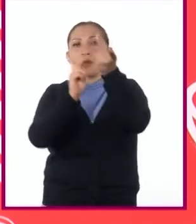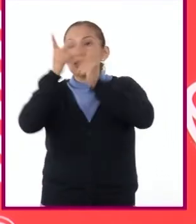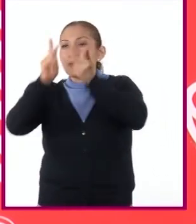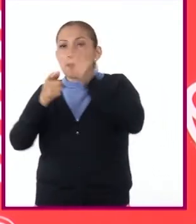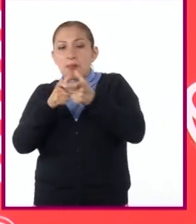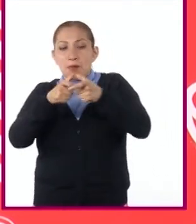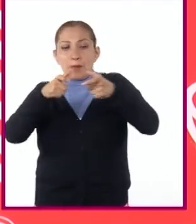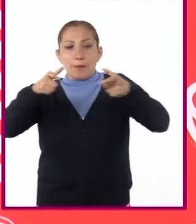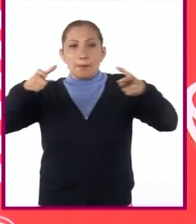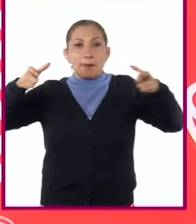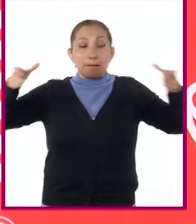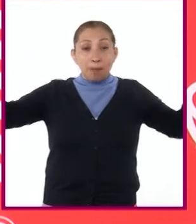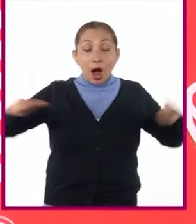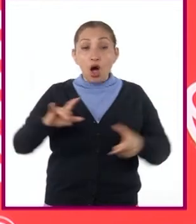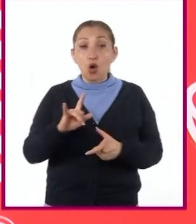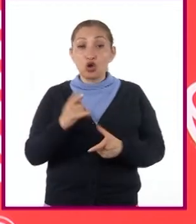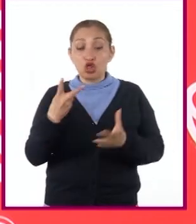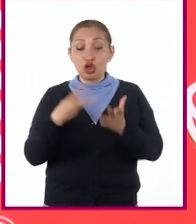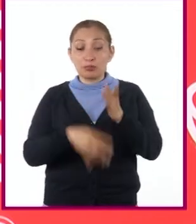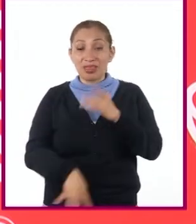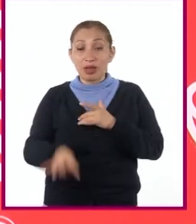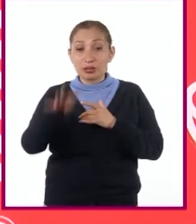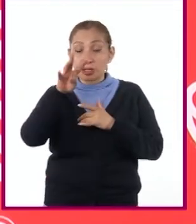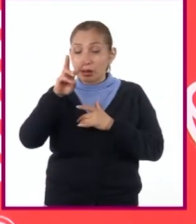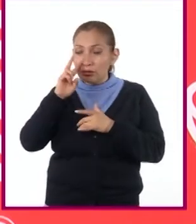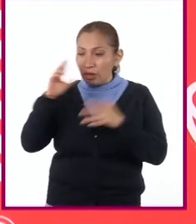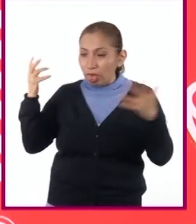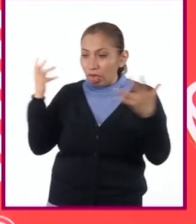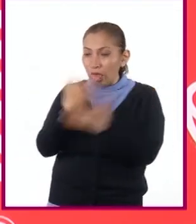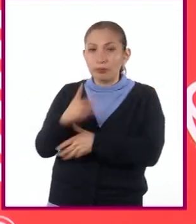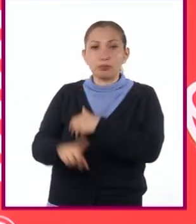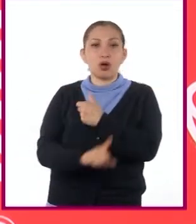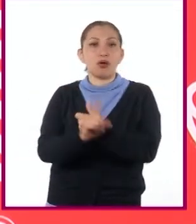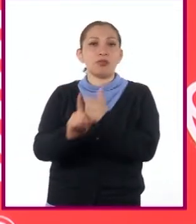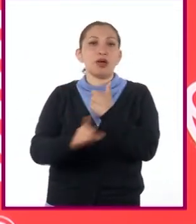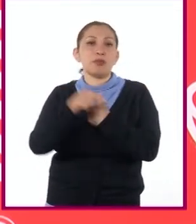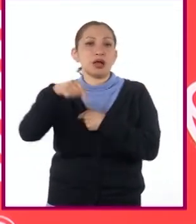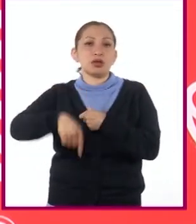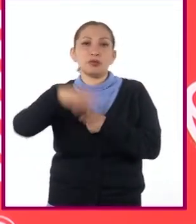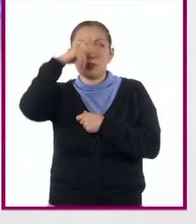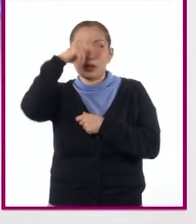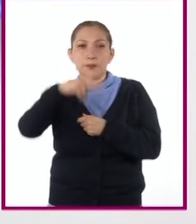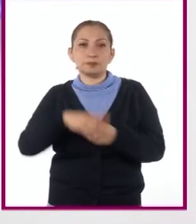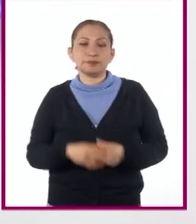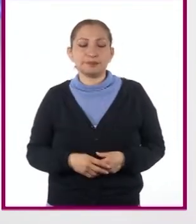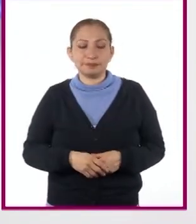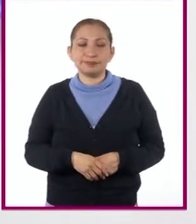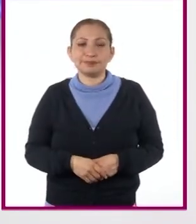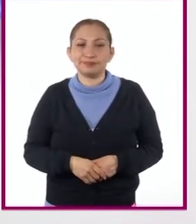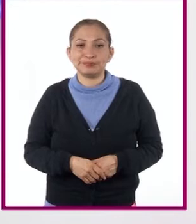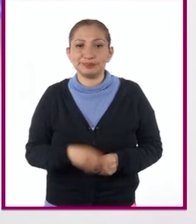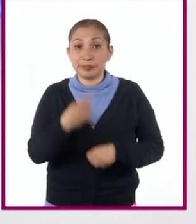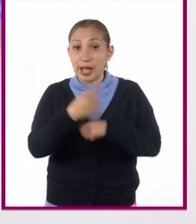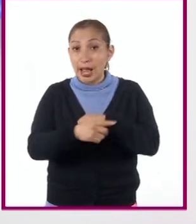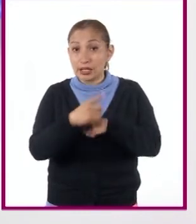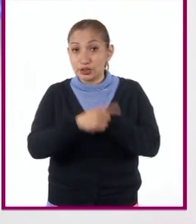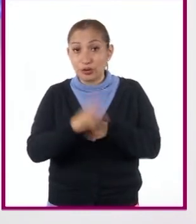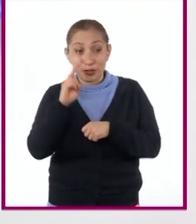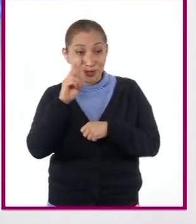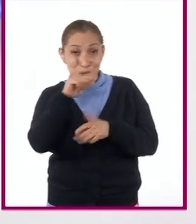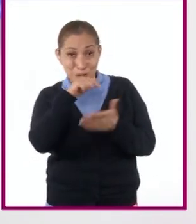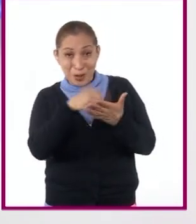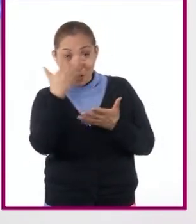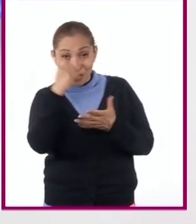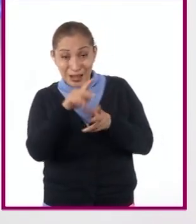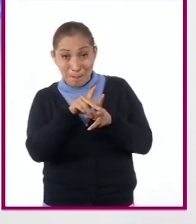para junio del 2019 se convirtió en un problema para nuestro país. Se vio afectada la estética de